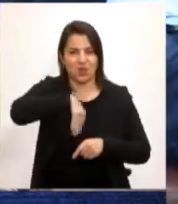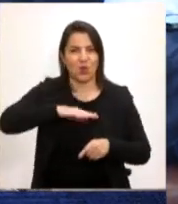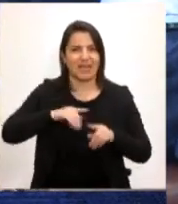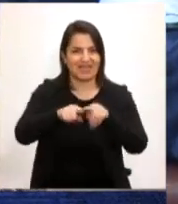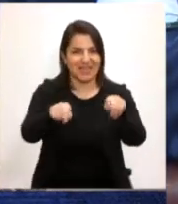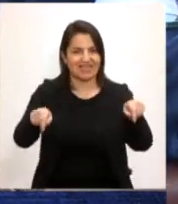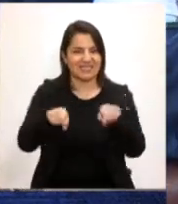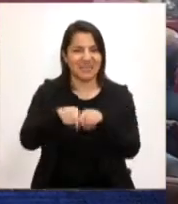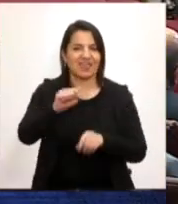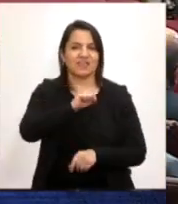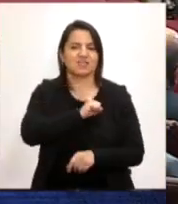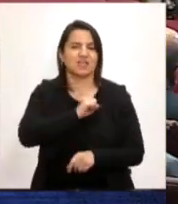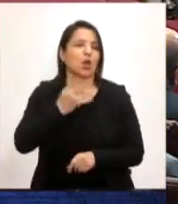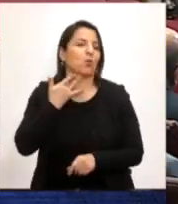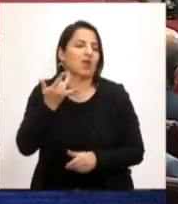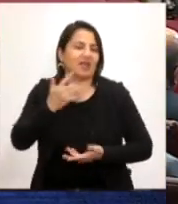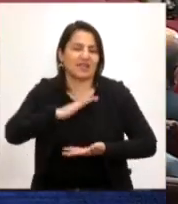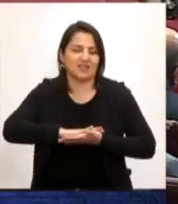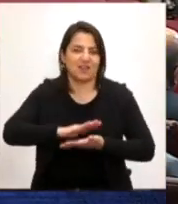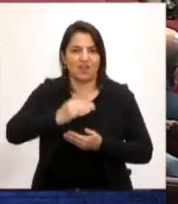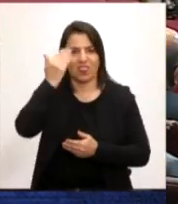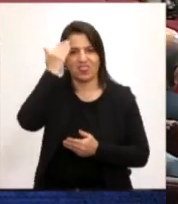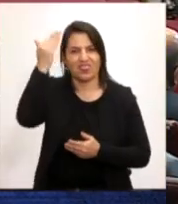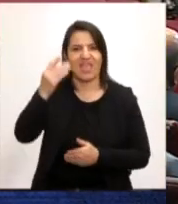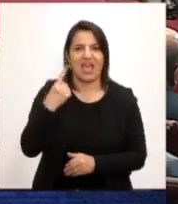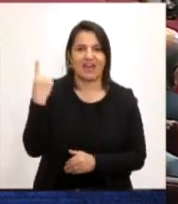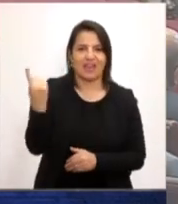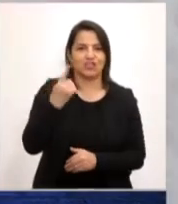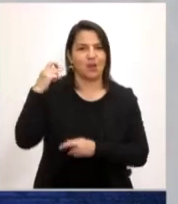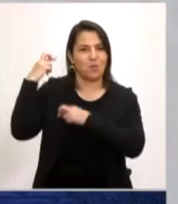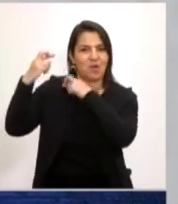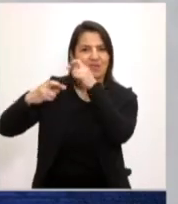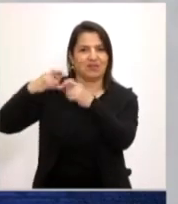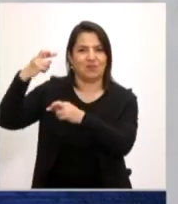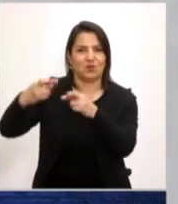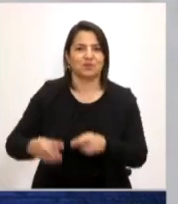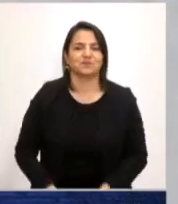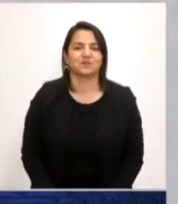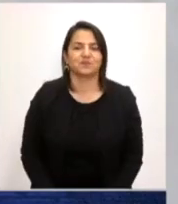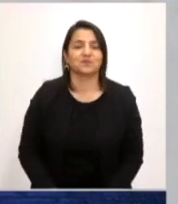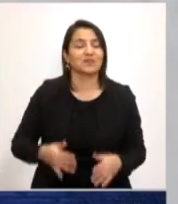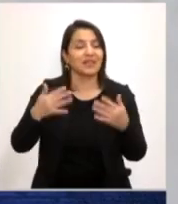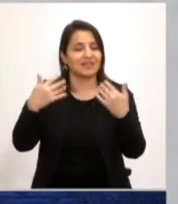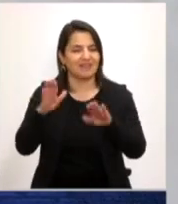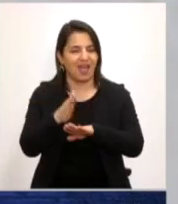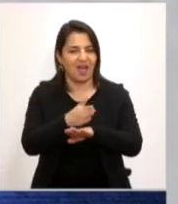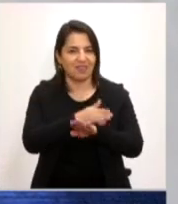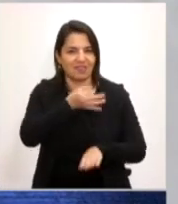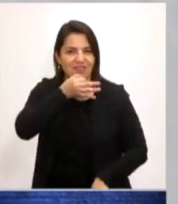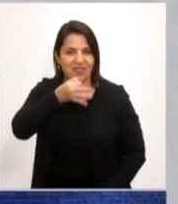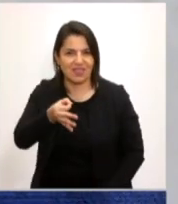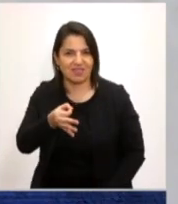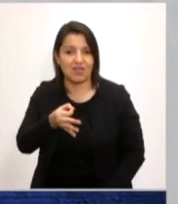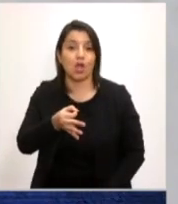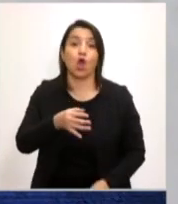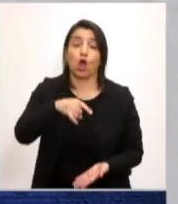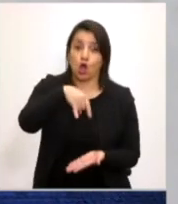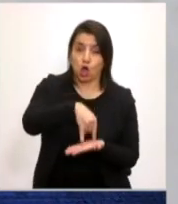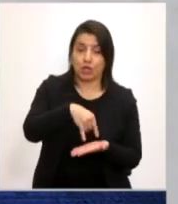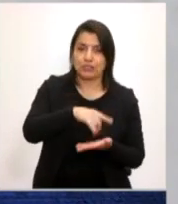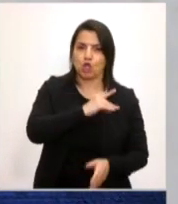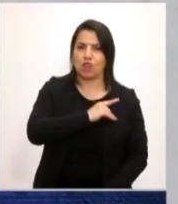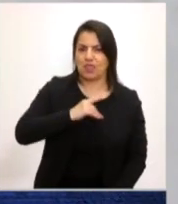Santiago con motivo de la celebración del Día Nacional de los Patrimonios. Como ya lo señalamos, las y los legisladores estamos llamados